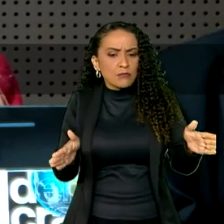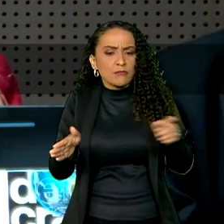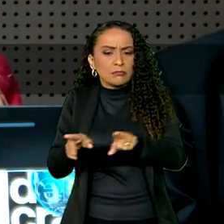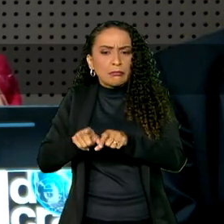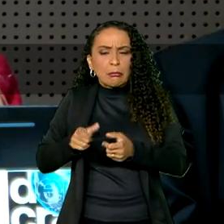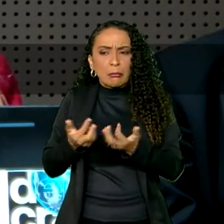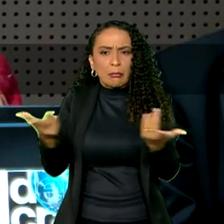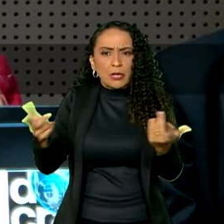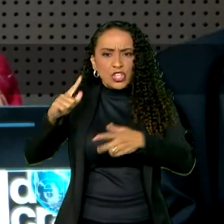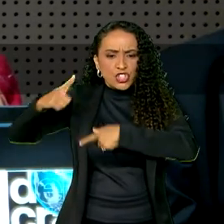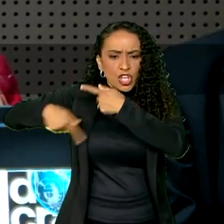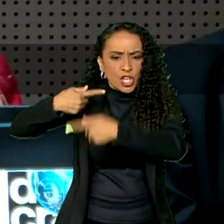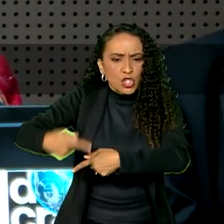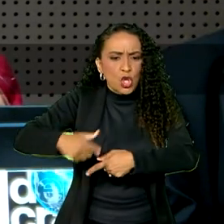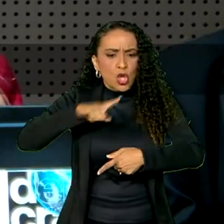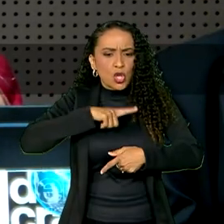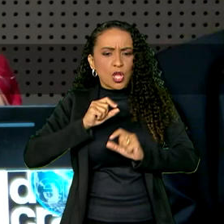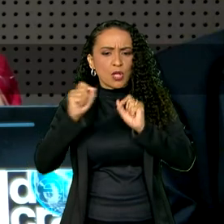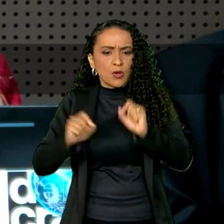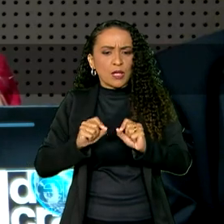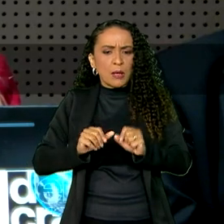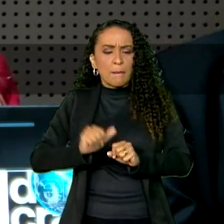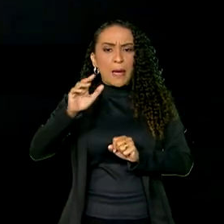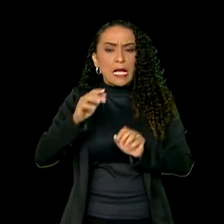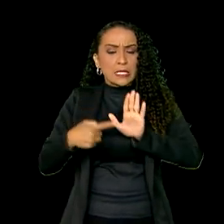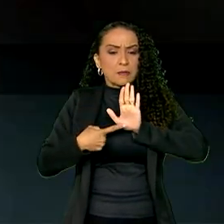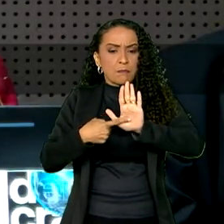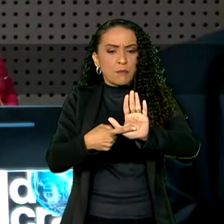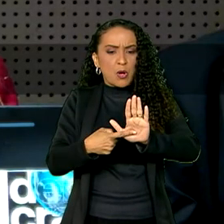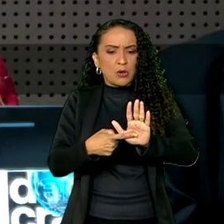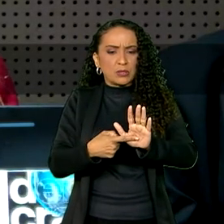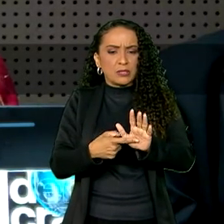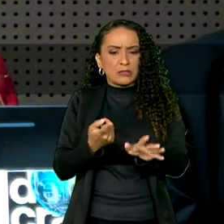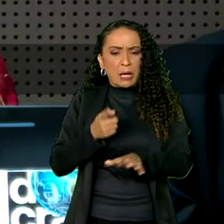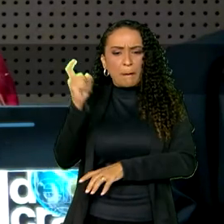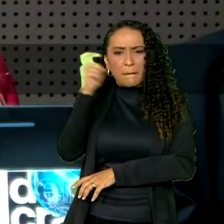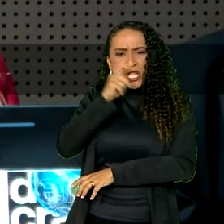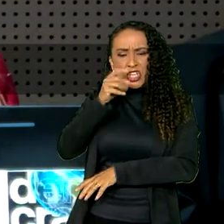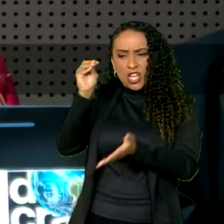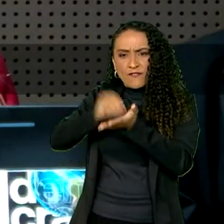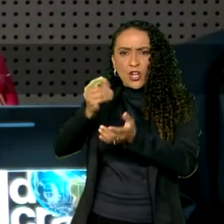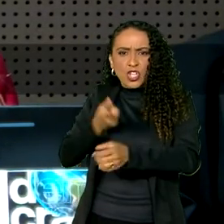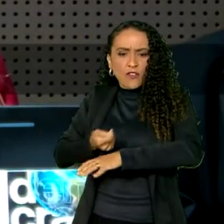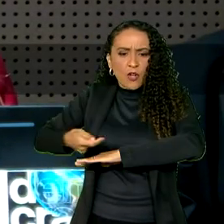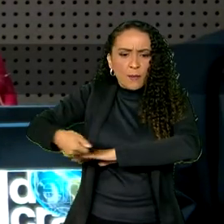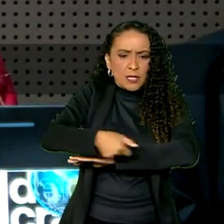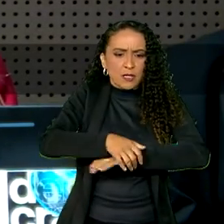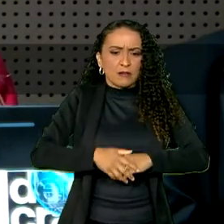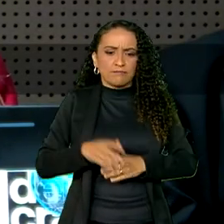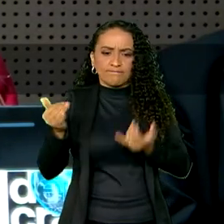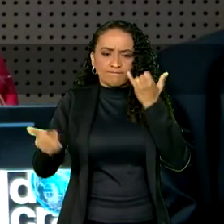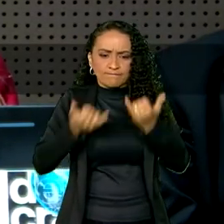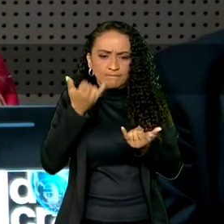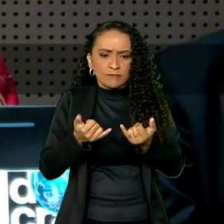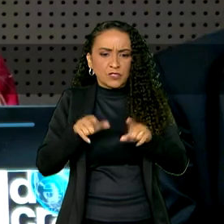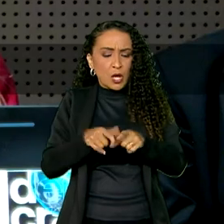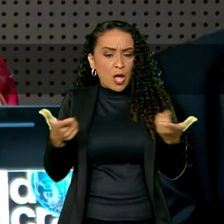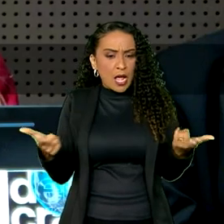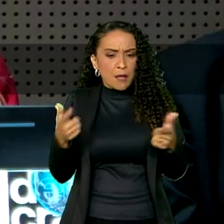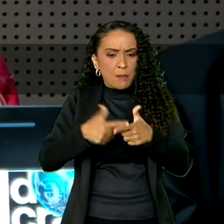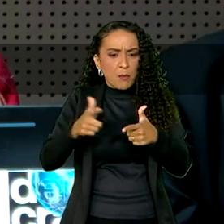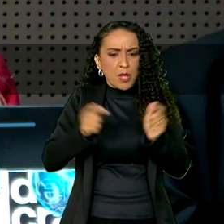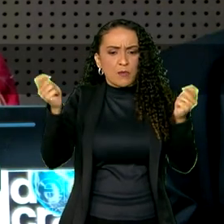tantas generaciones habían estado más expuestas a la mentira y a la desinformación. Esta es la gran paradoja que vivimos y, por